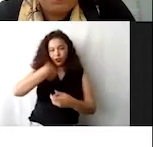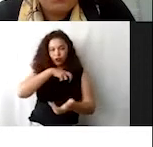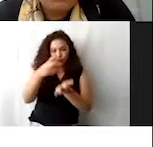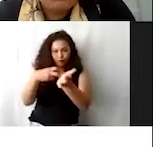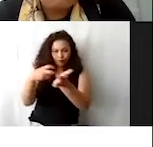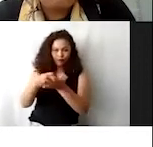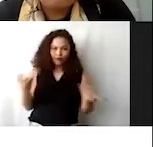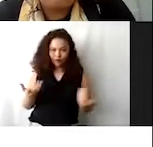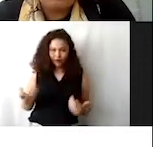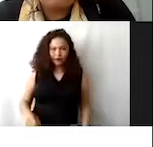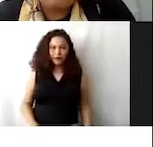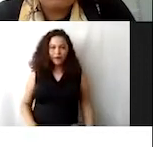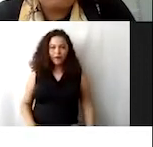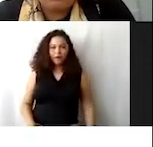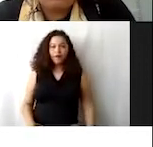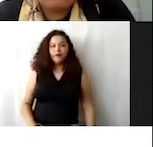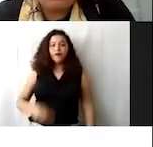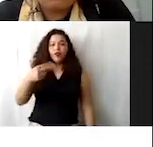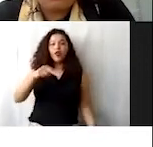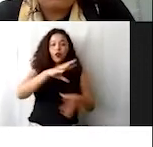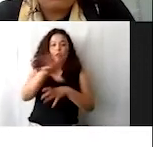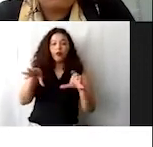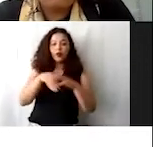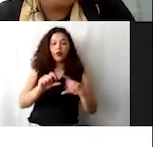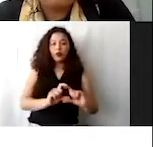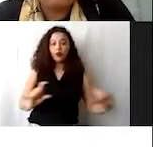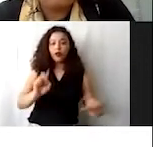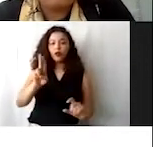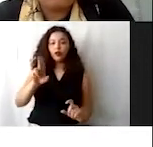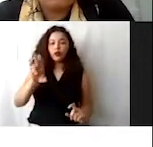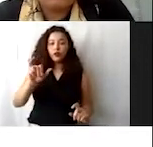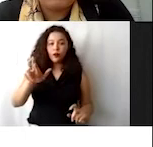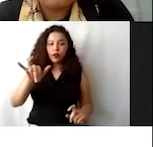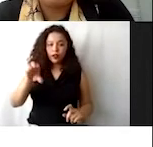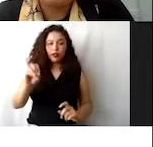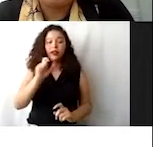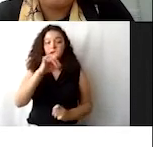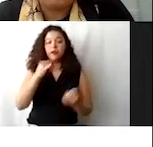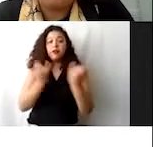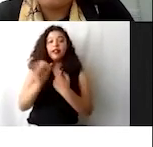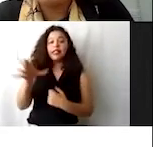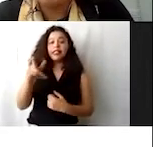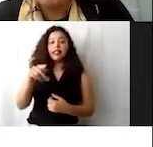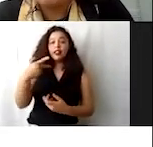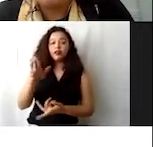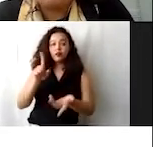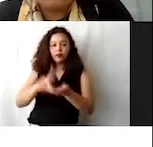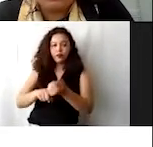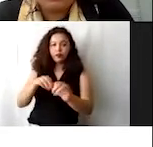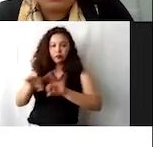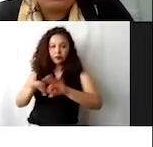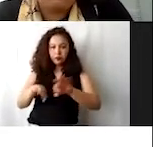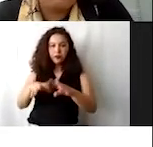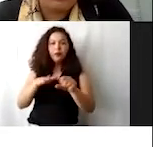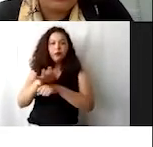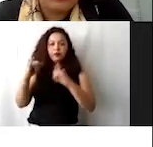correspondiente. No olviden colocar sus nombres completos en el nombre de usuario y mencionarnos a través del chat de qué institución nos acompaña, esto con el